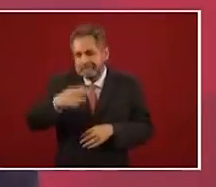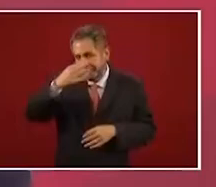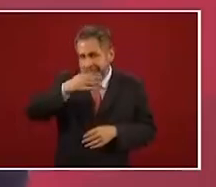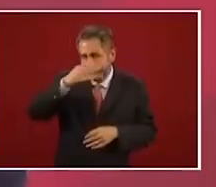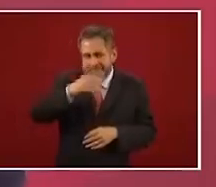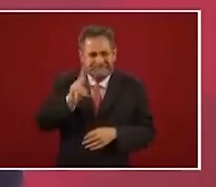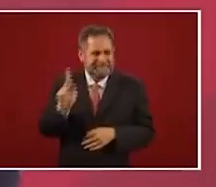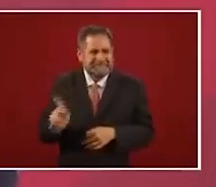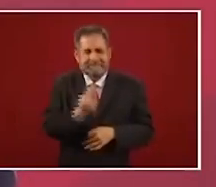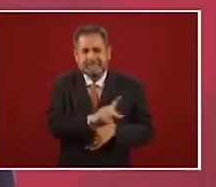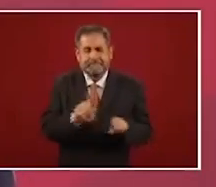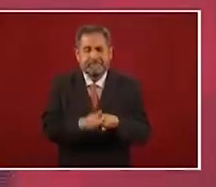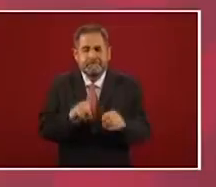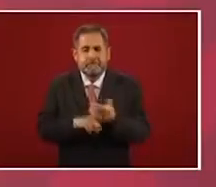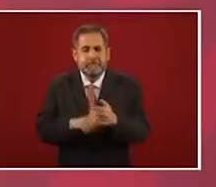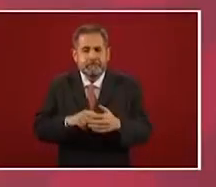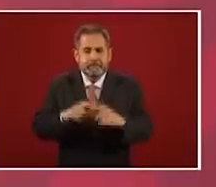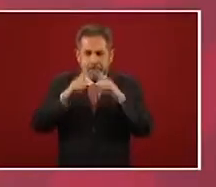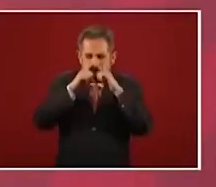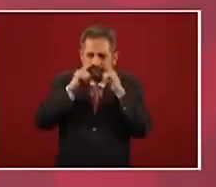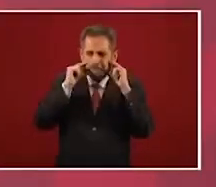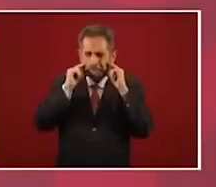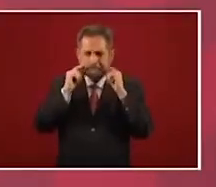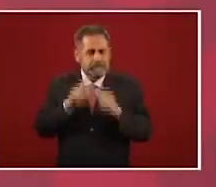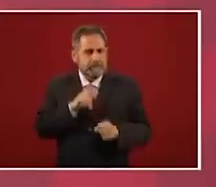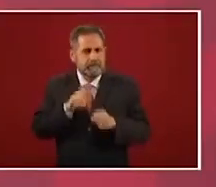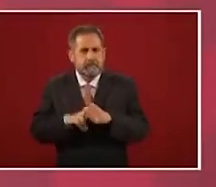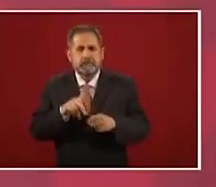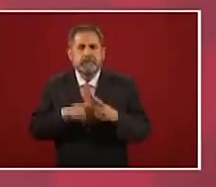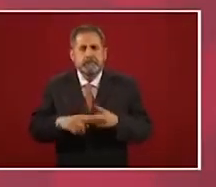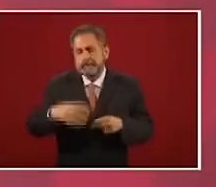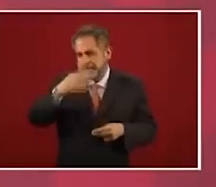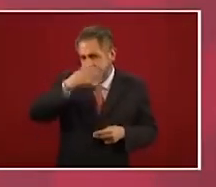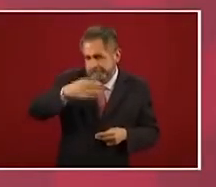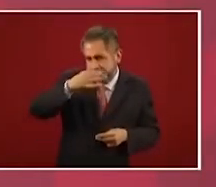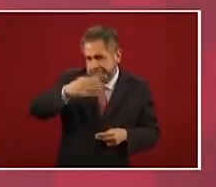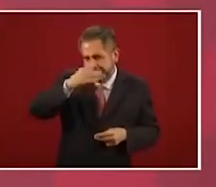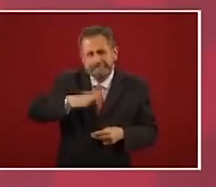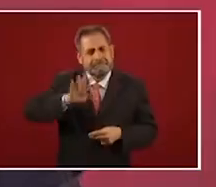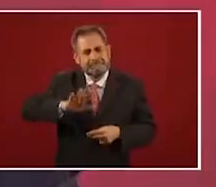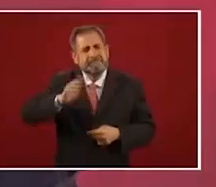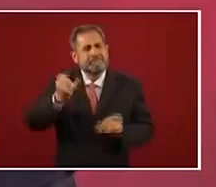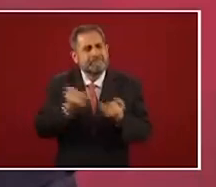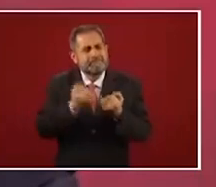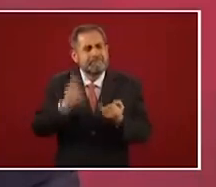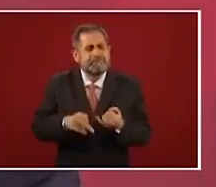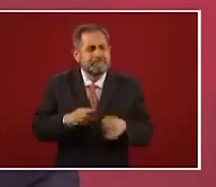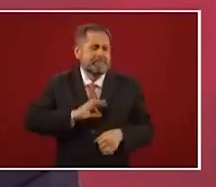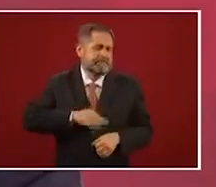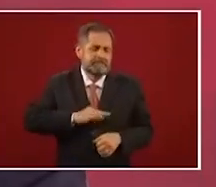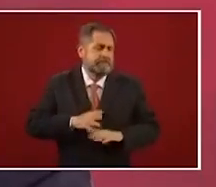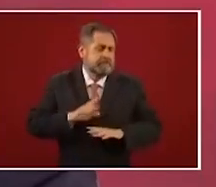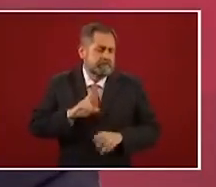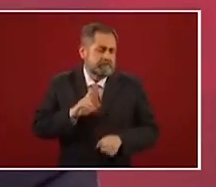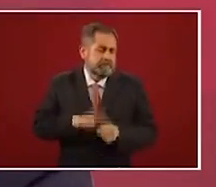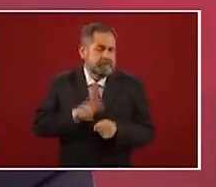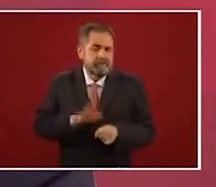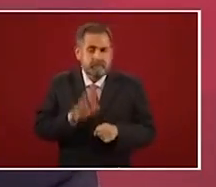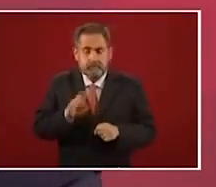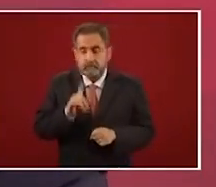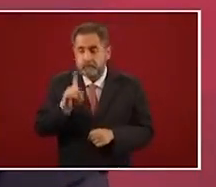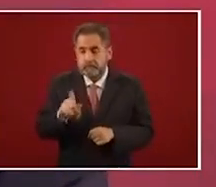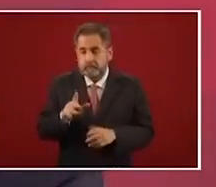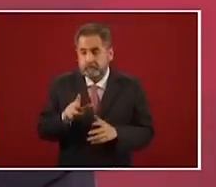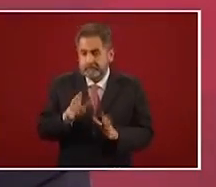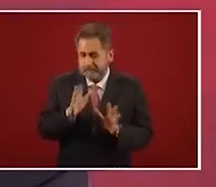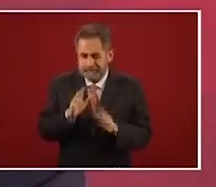se parecen a los de la influenza moderada, a los del catarro común, a los de muchas otras infecciones respiratorias. Una